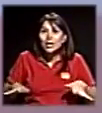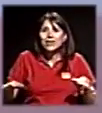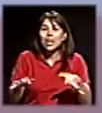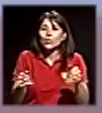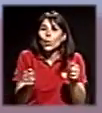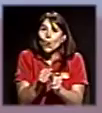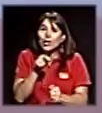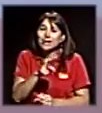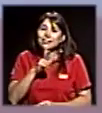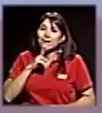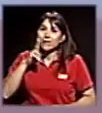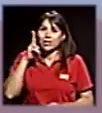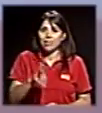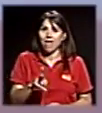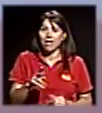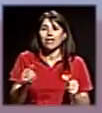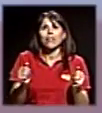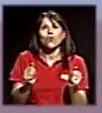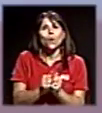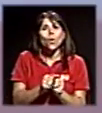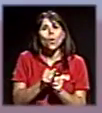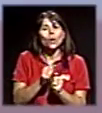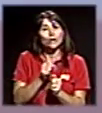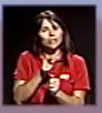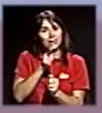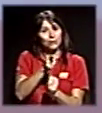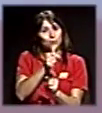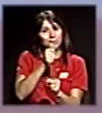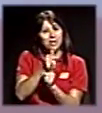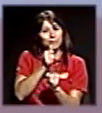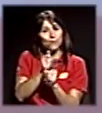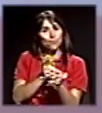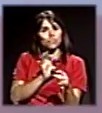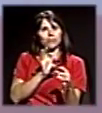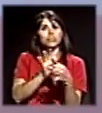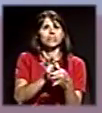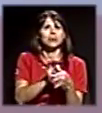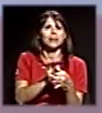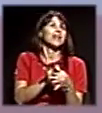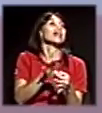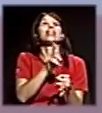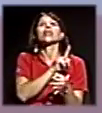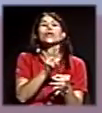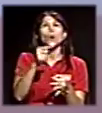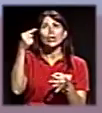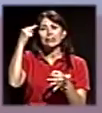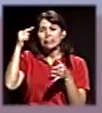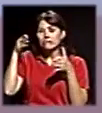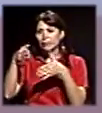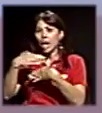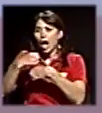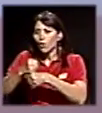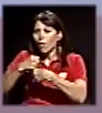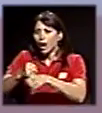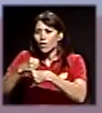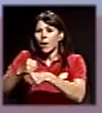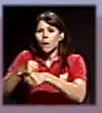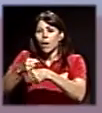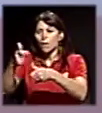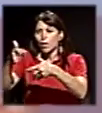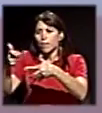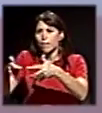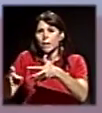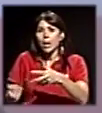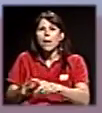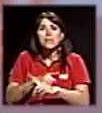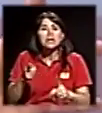verdad Esa esa conexión con tu ser en vez de la estar en el hacer hago hago hago hago hago pero al fin y al